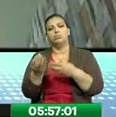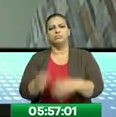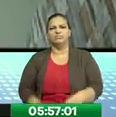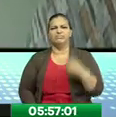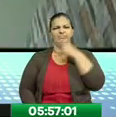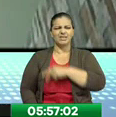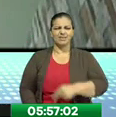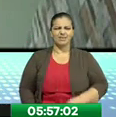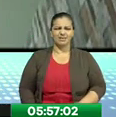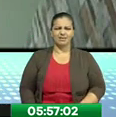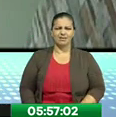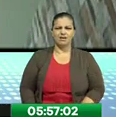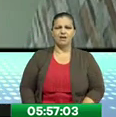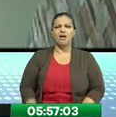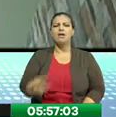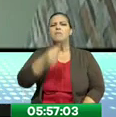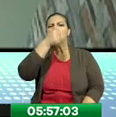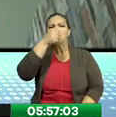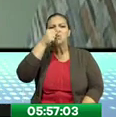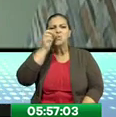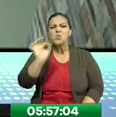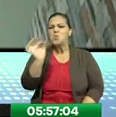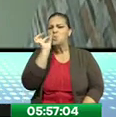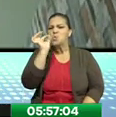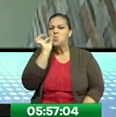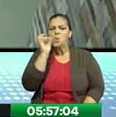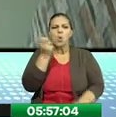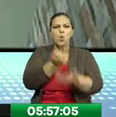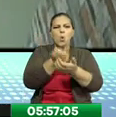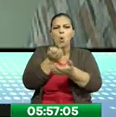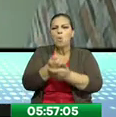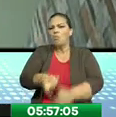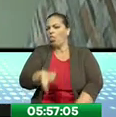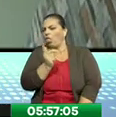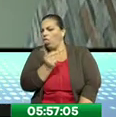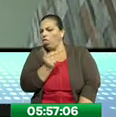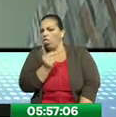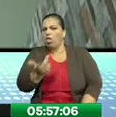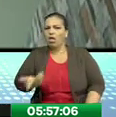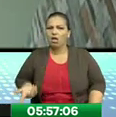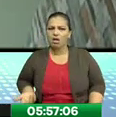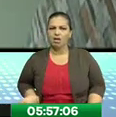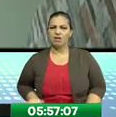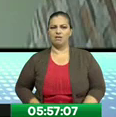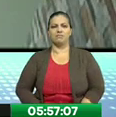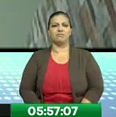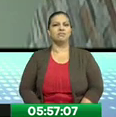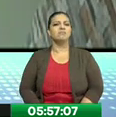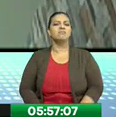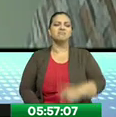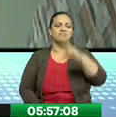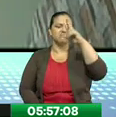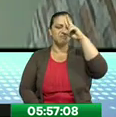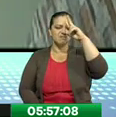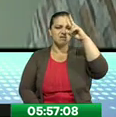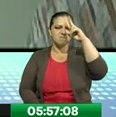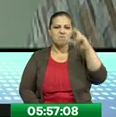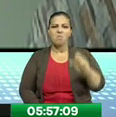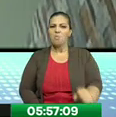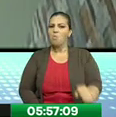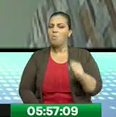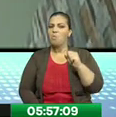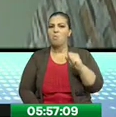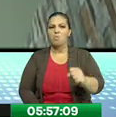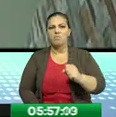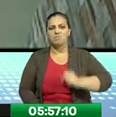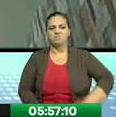a los hijos, todos desarrapados y desvestidos. Ellos solamente piensan en ellos. No para acomodarse, sino